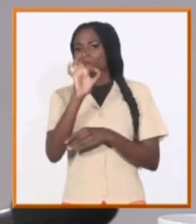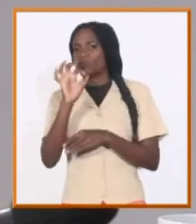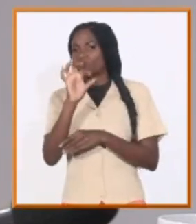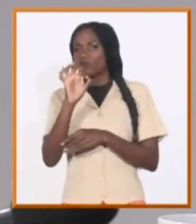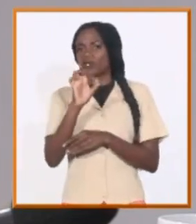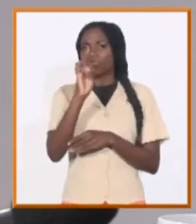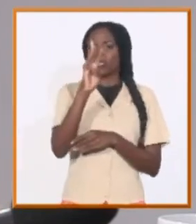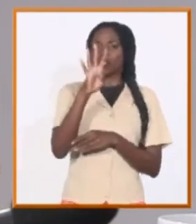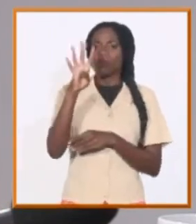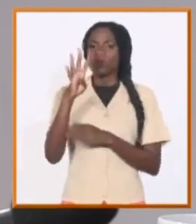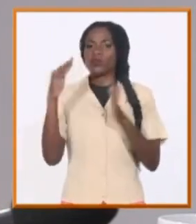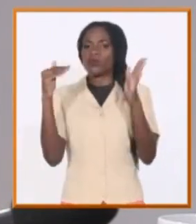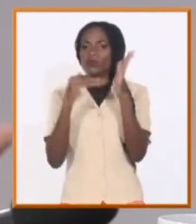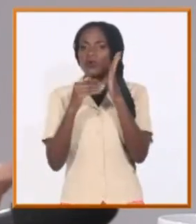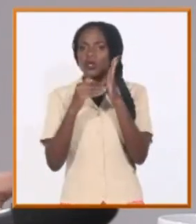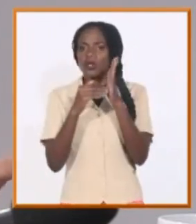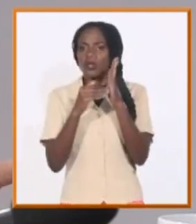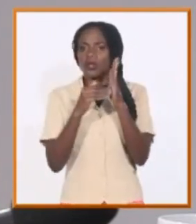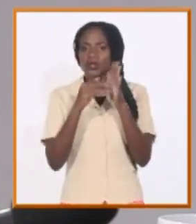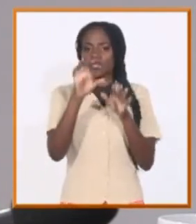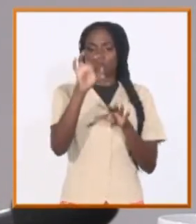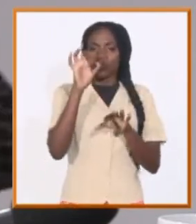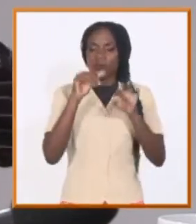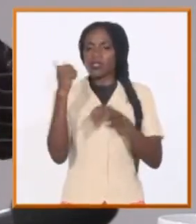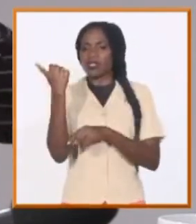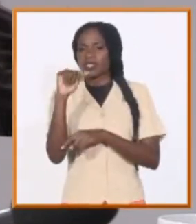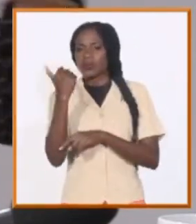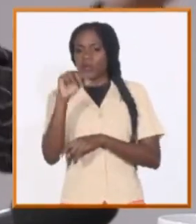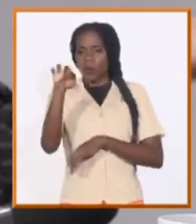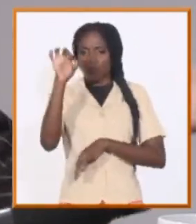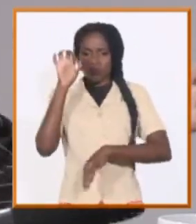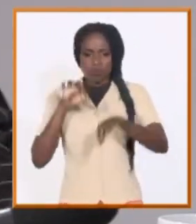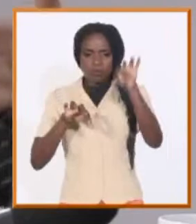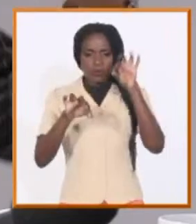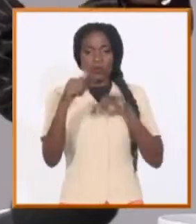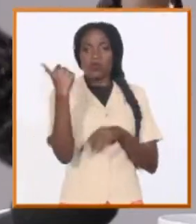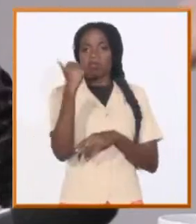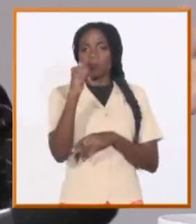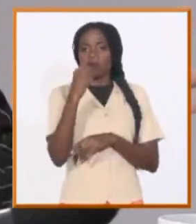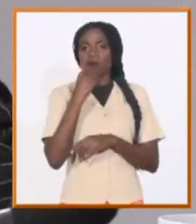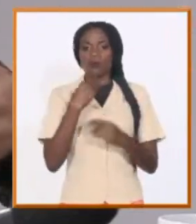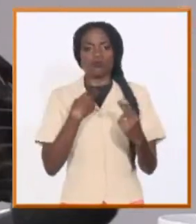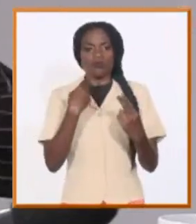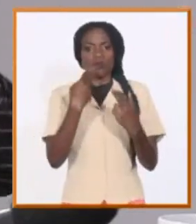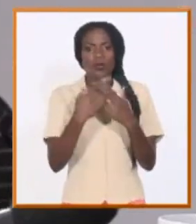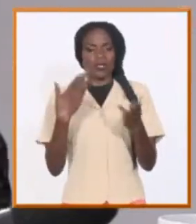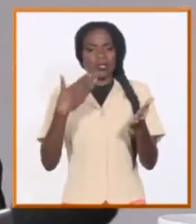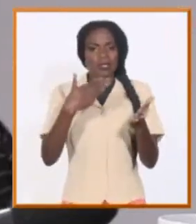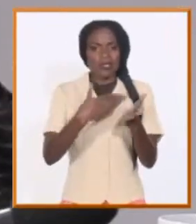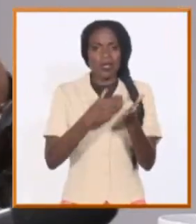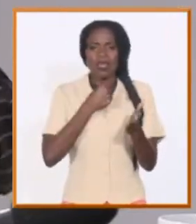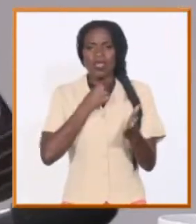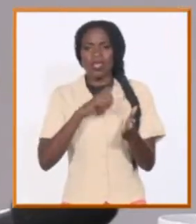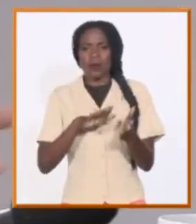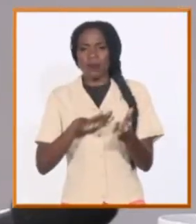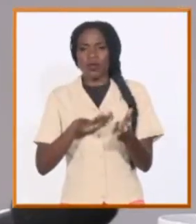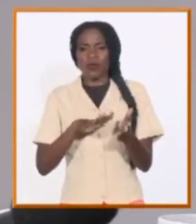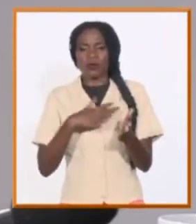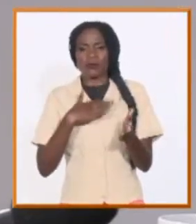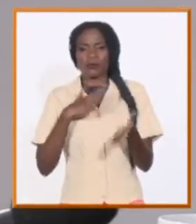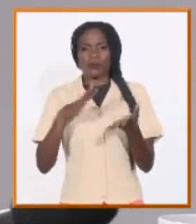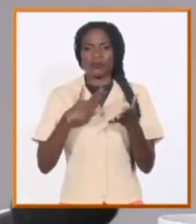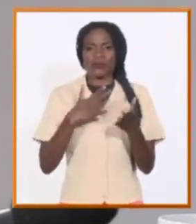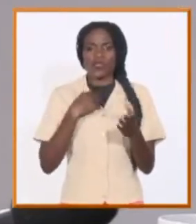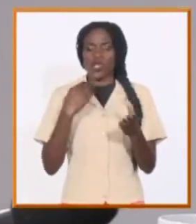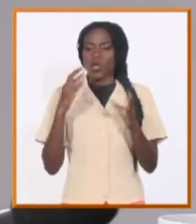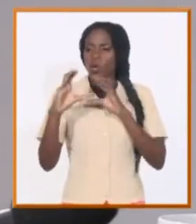Por ejemplo, te puedo decir que fueron seleccionados 10.000, y tú podías confiar, cada vez que llegabas a una instalación, por ejemplo, te decían, yo pude conversar